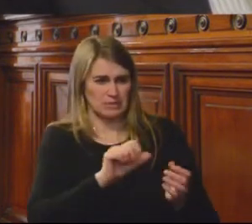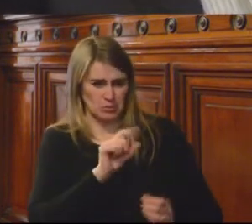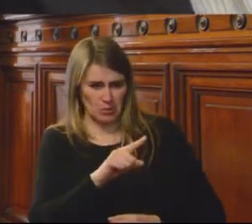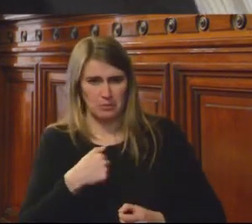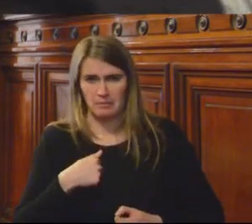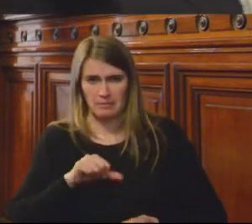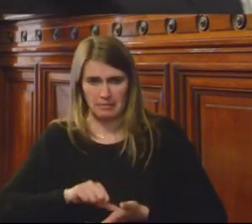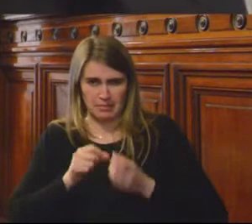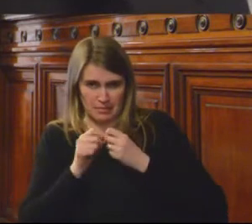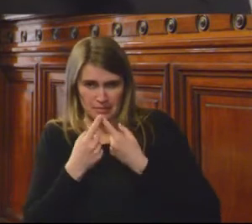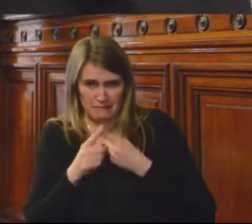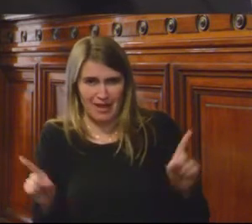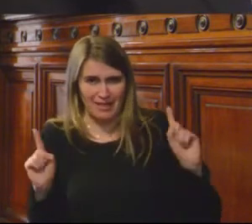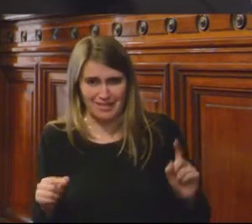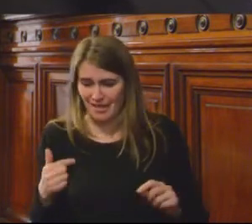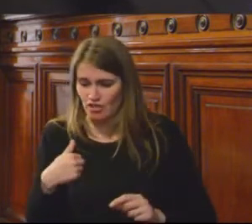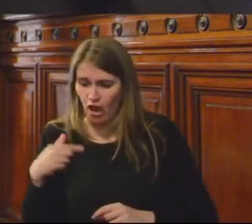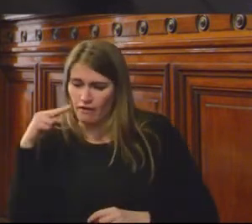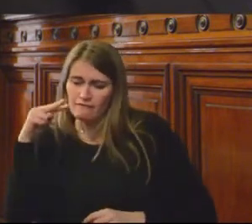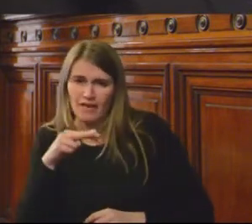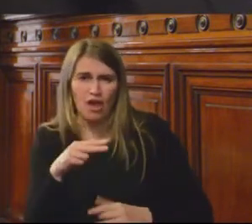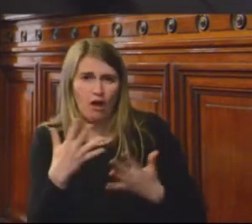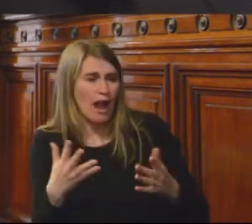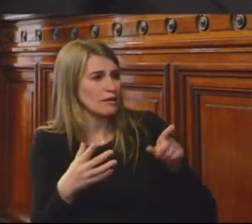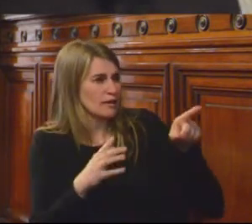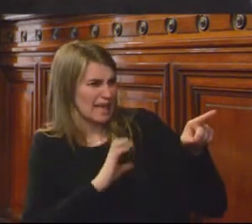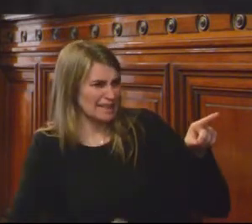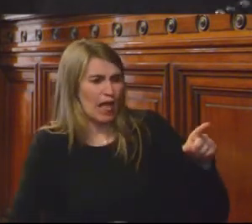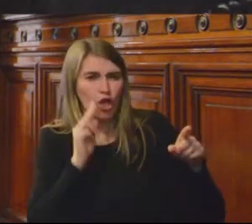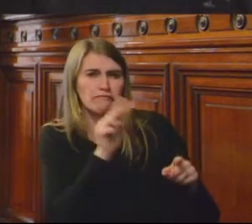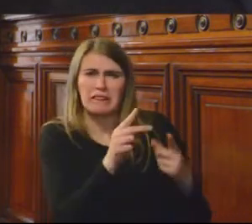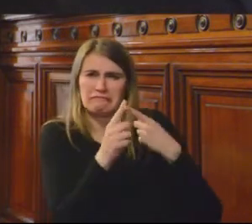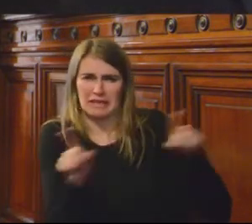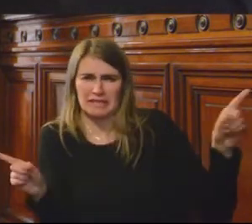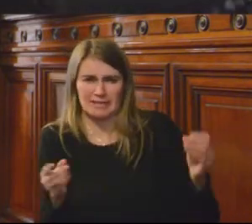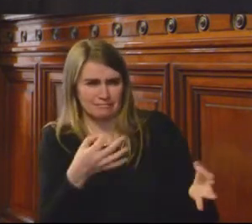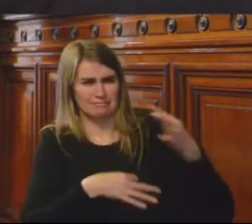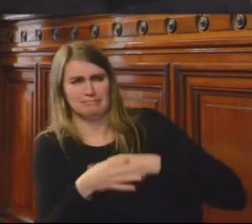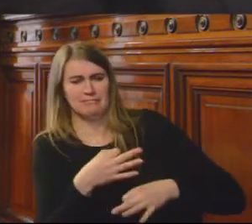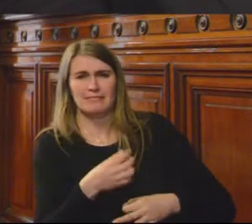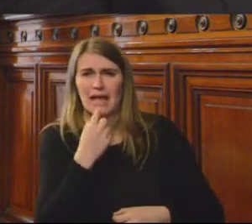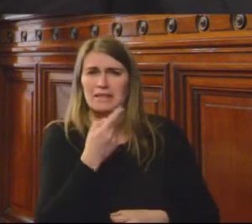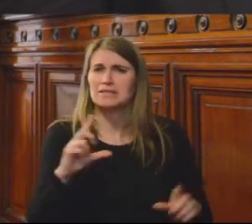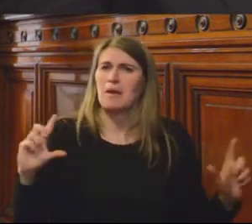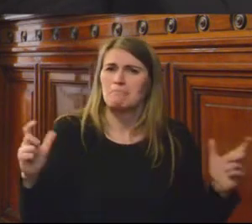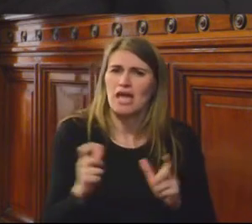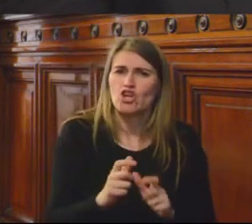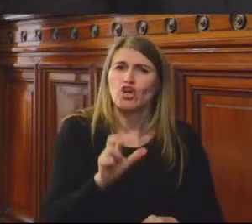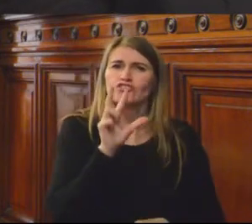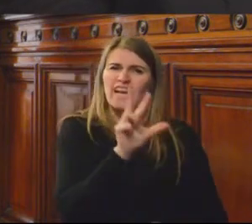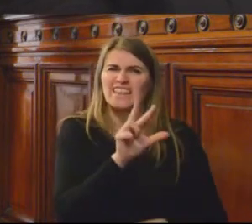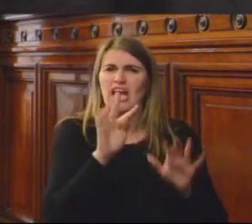una realidad muy distinta a la que ve el resto de los venezolanos. Por eso, por ejemplo, dicen que hay una disminución de 39% en los